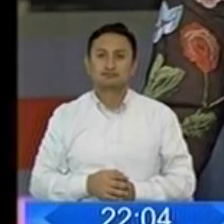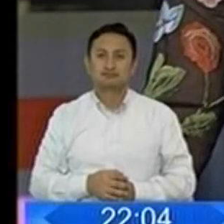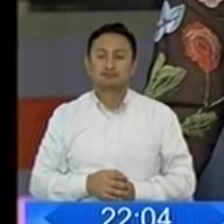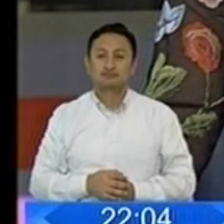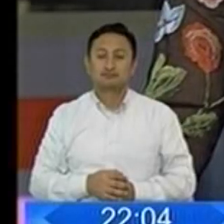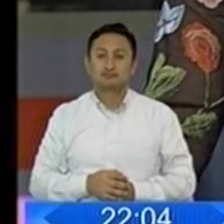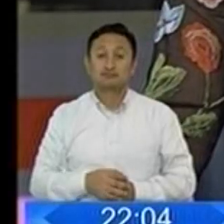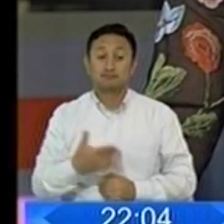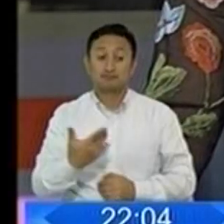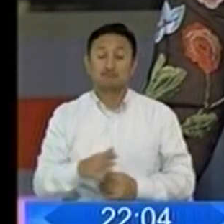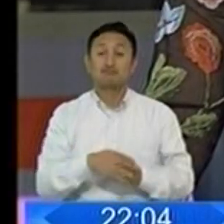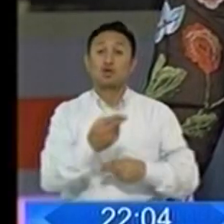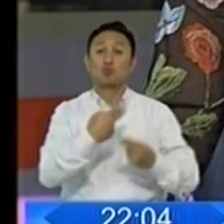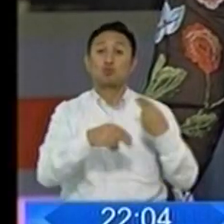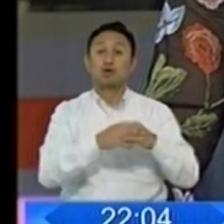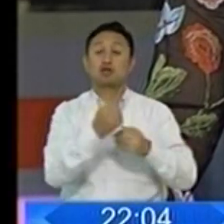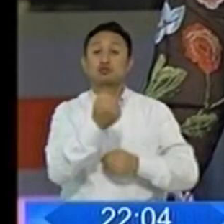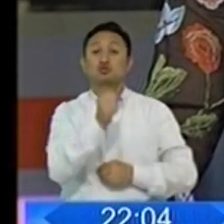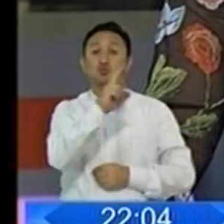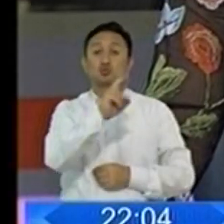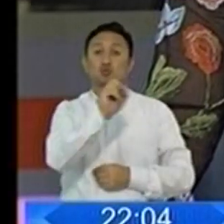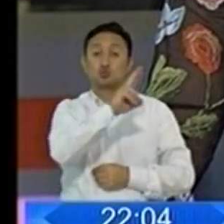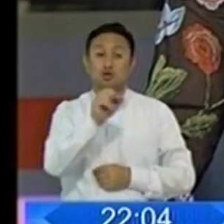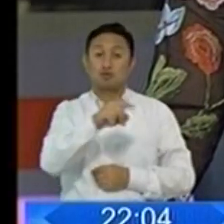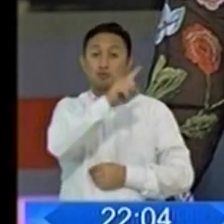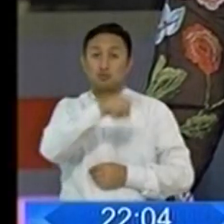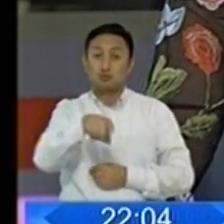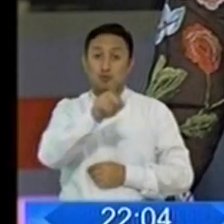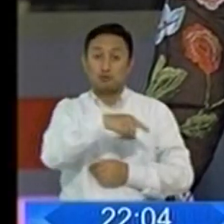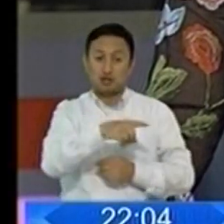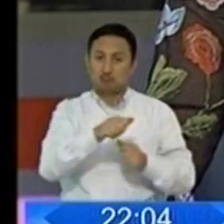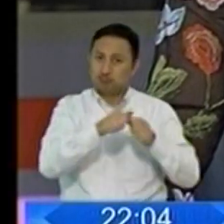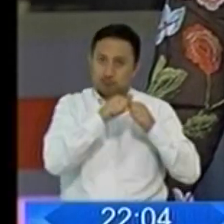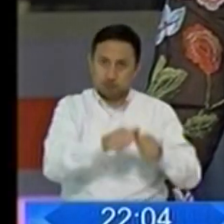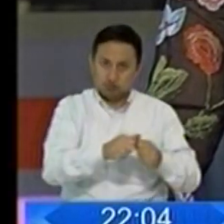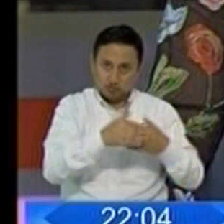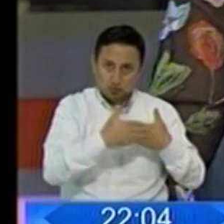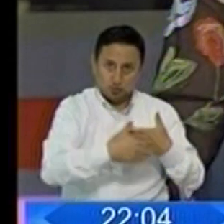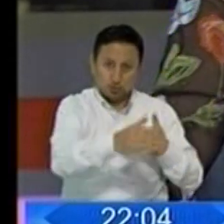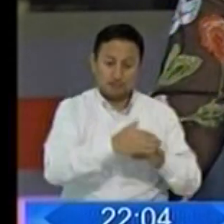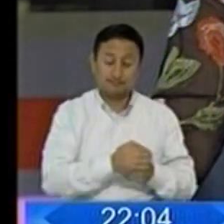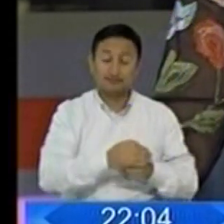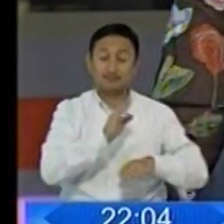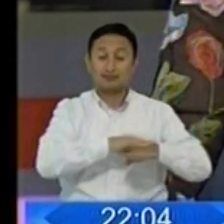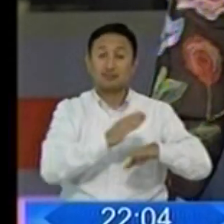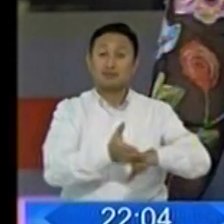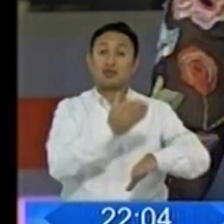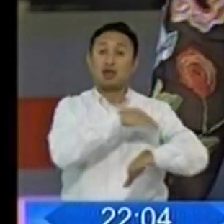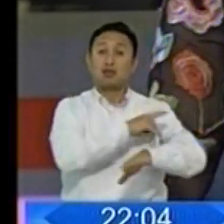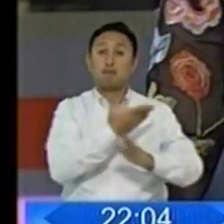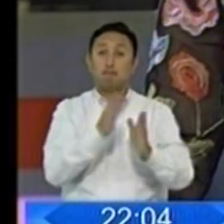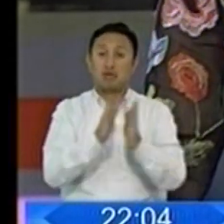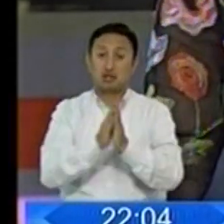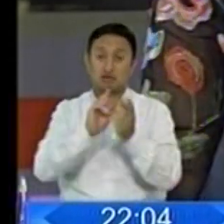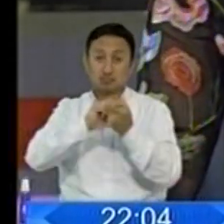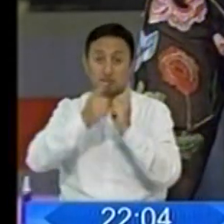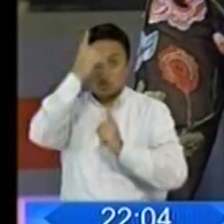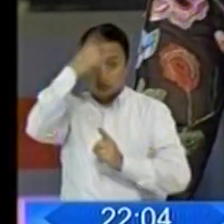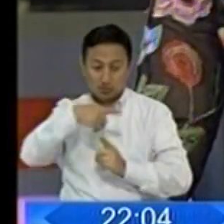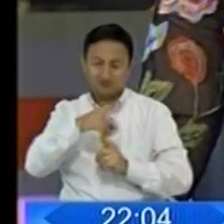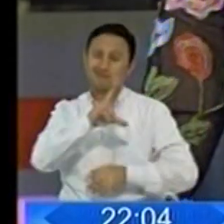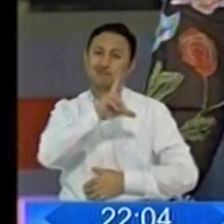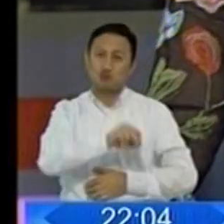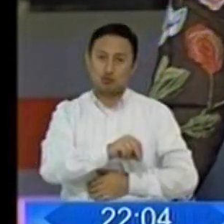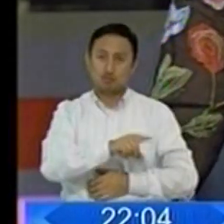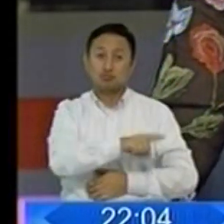La prohibición de comercializar suero de leche para el consumo humano sigue vigente. Esto tras negarse una acción de protección mediante la cual se